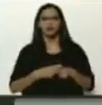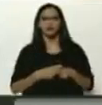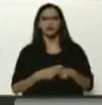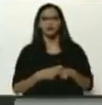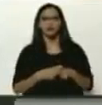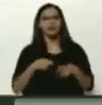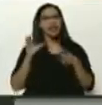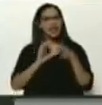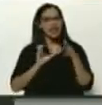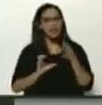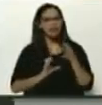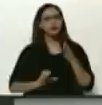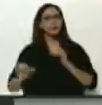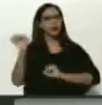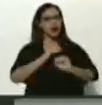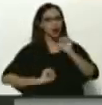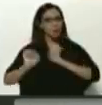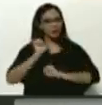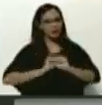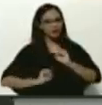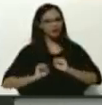Elementos para combatir